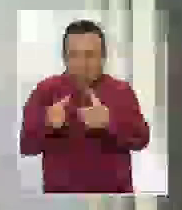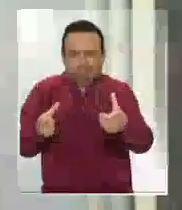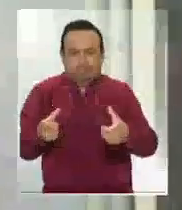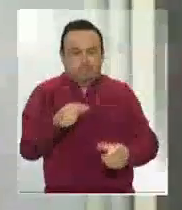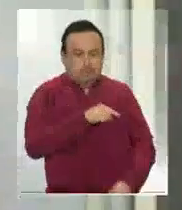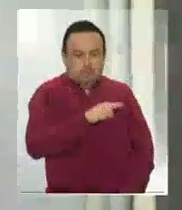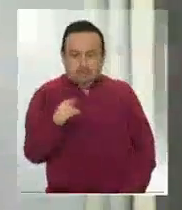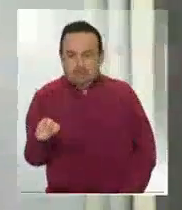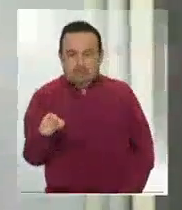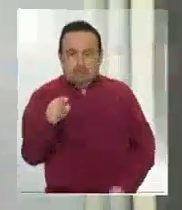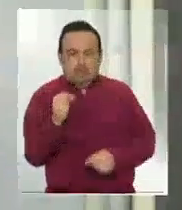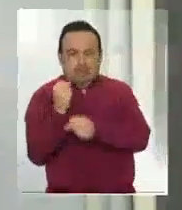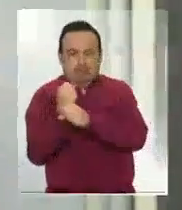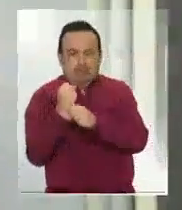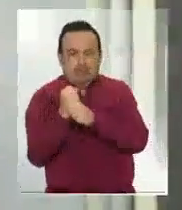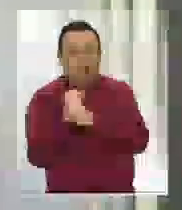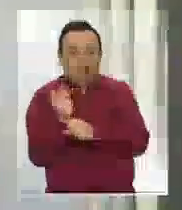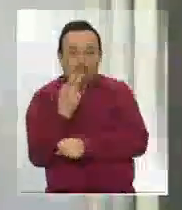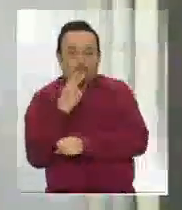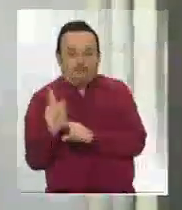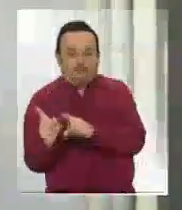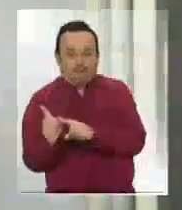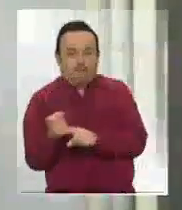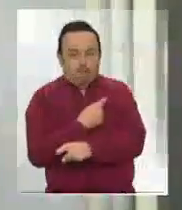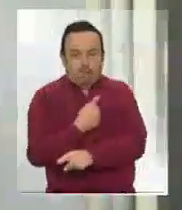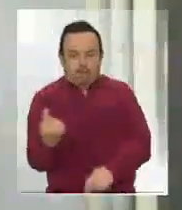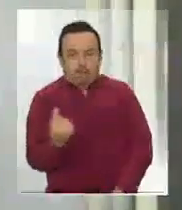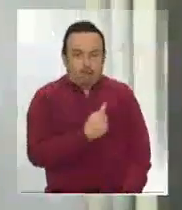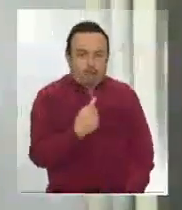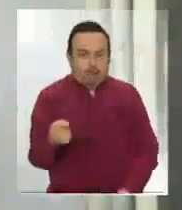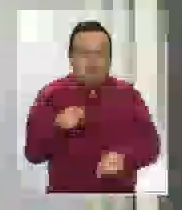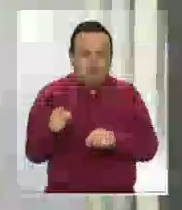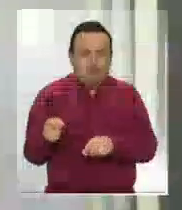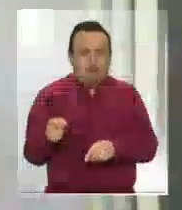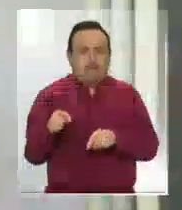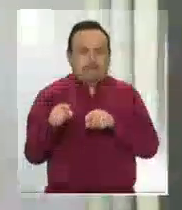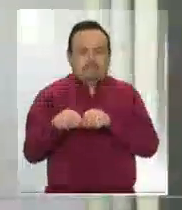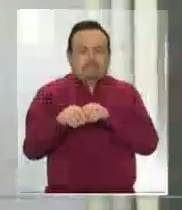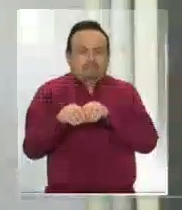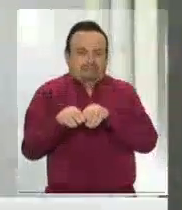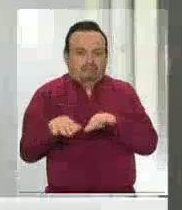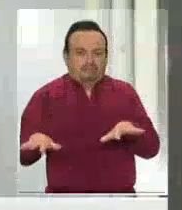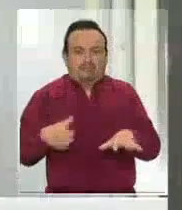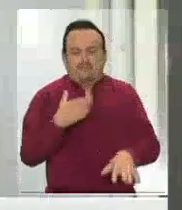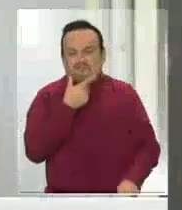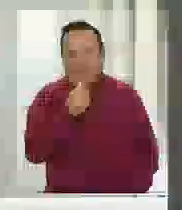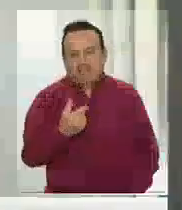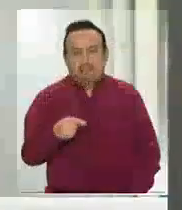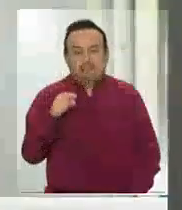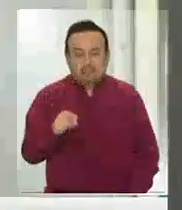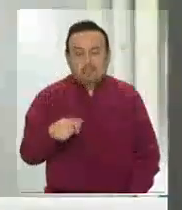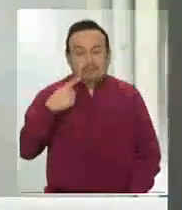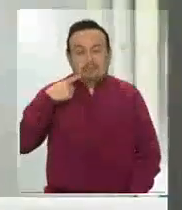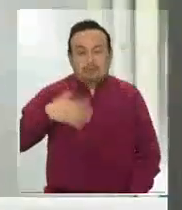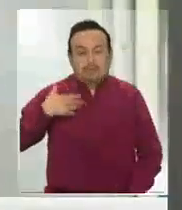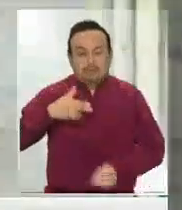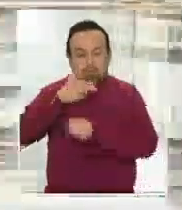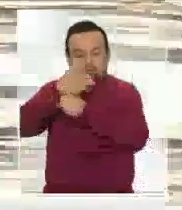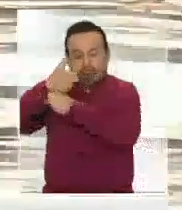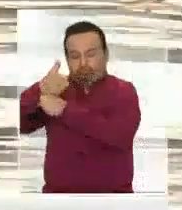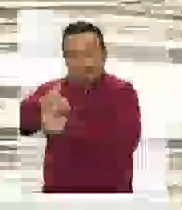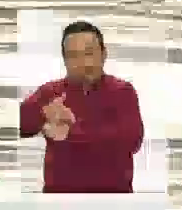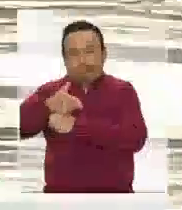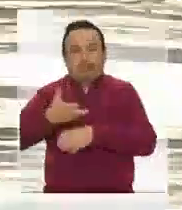trabajar en Las Condes, aunque no viven aquí. Y obviamente el ir y venir es una fuente de contagio y por eso la importancia de estas